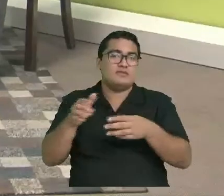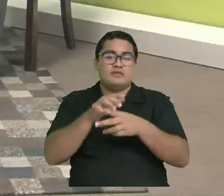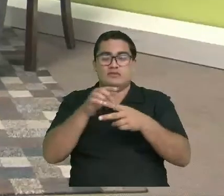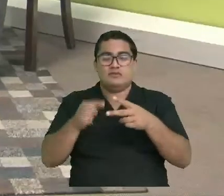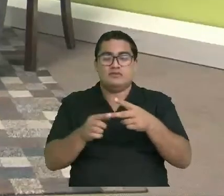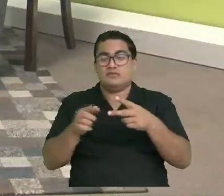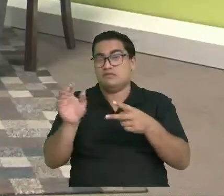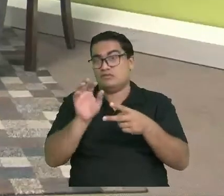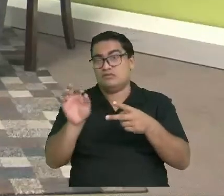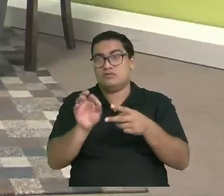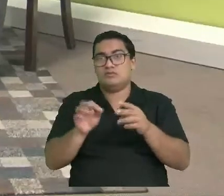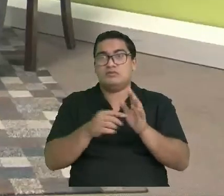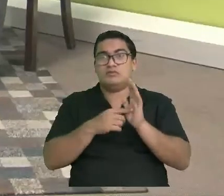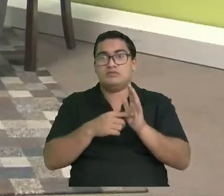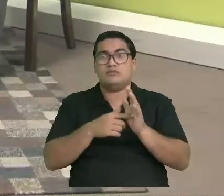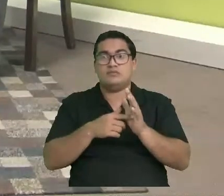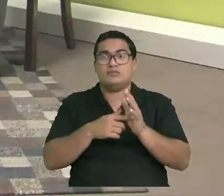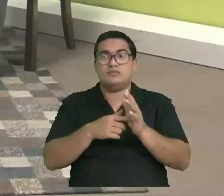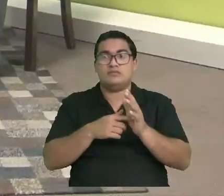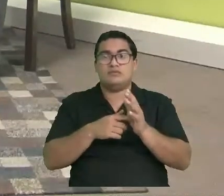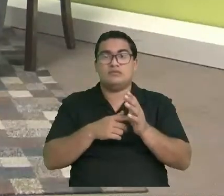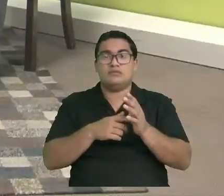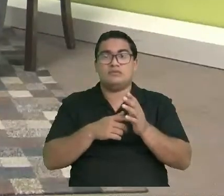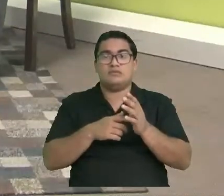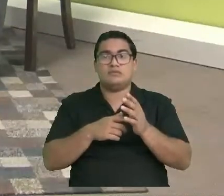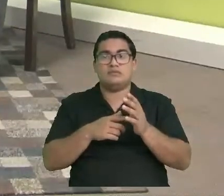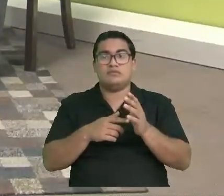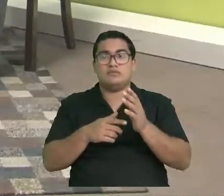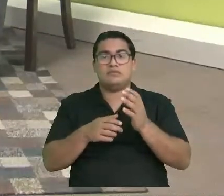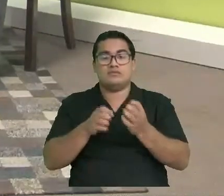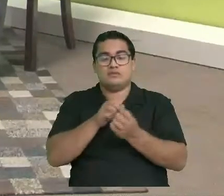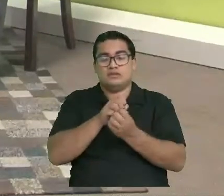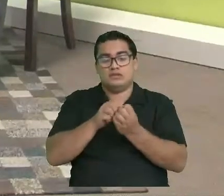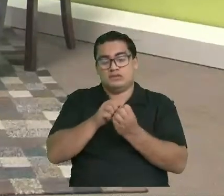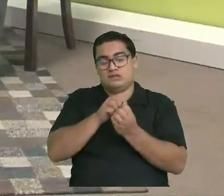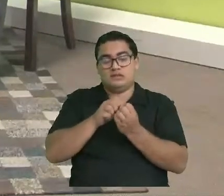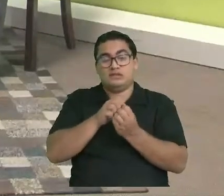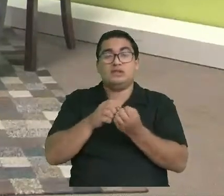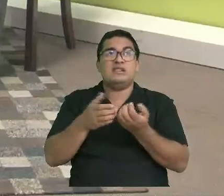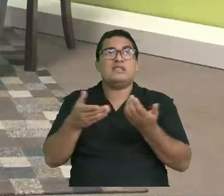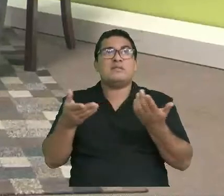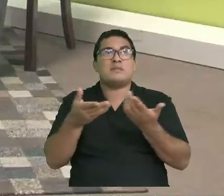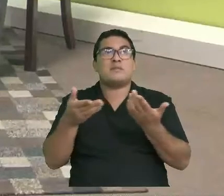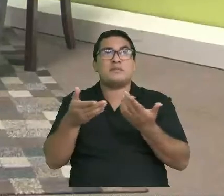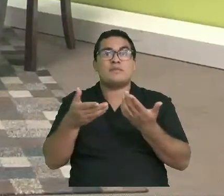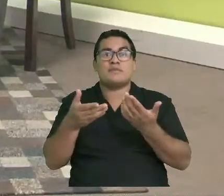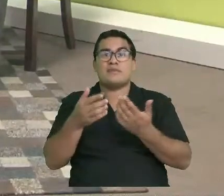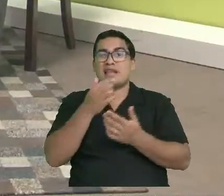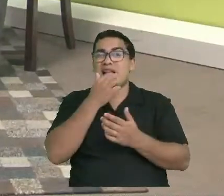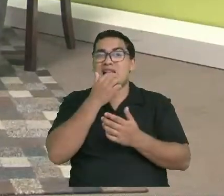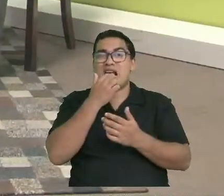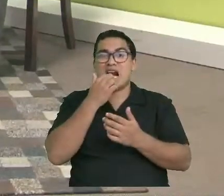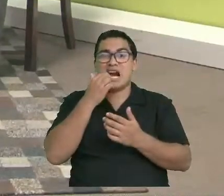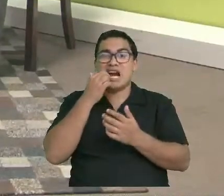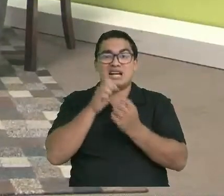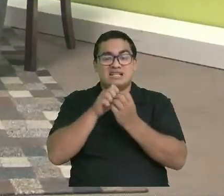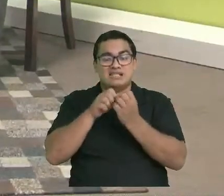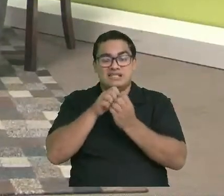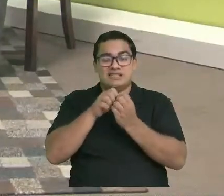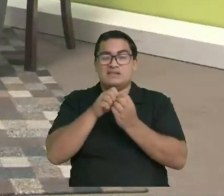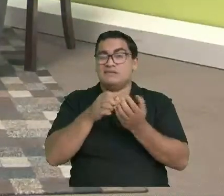dientes. O el momento de lateralidad es el desgaste de la superficie dental que puede llegar.